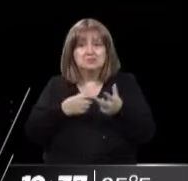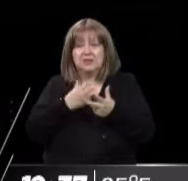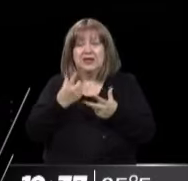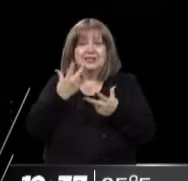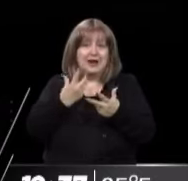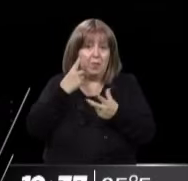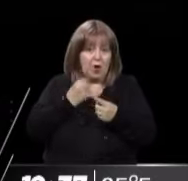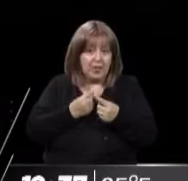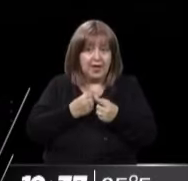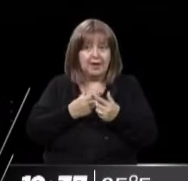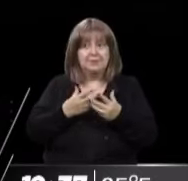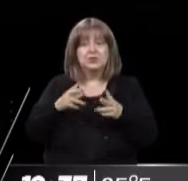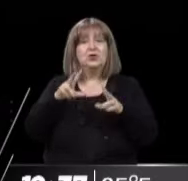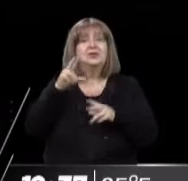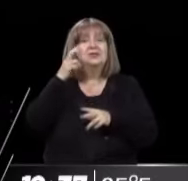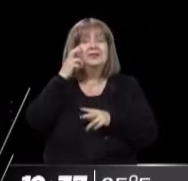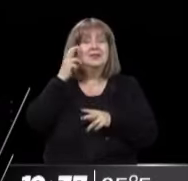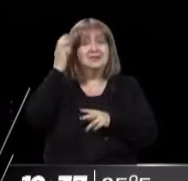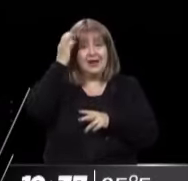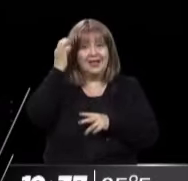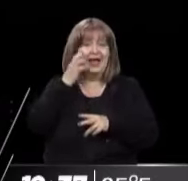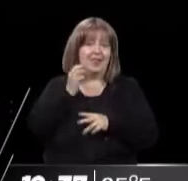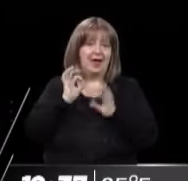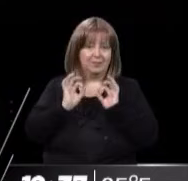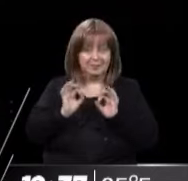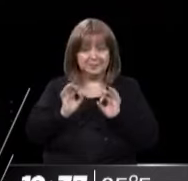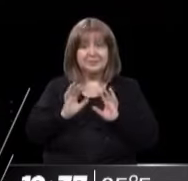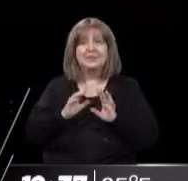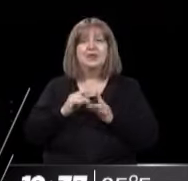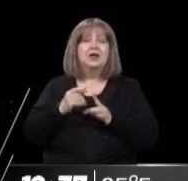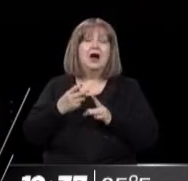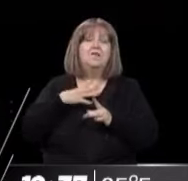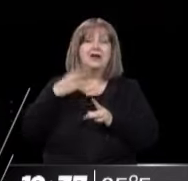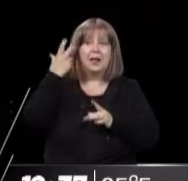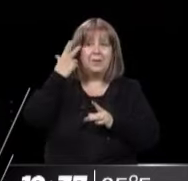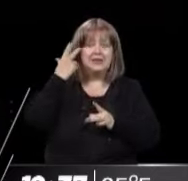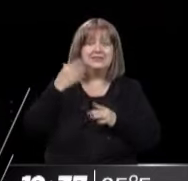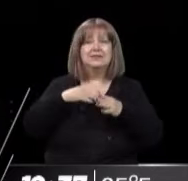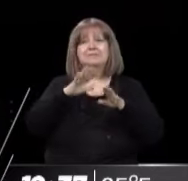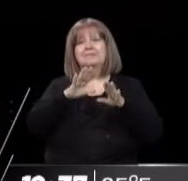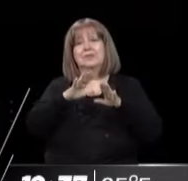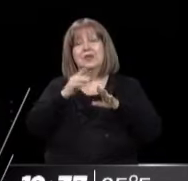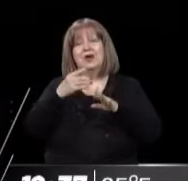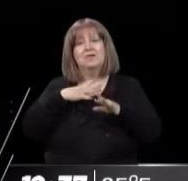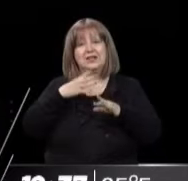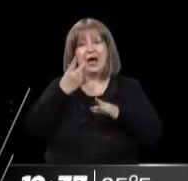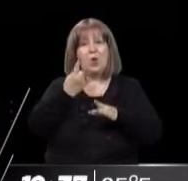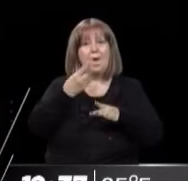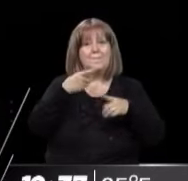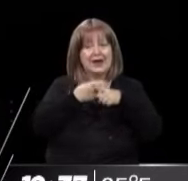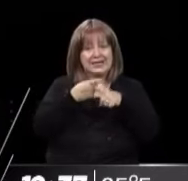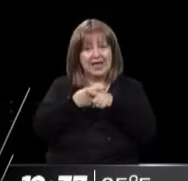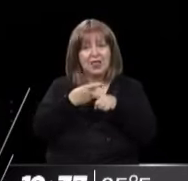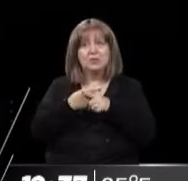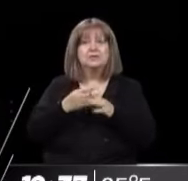tienen ya está todo preparado. A Messi le queda jugar un partido que no sabemos si lo va a jugar todavía. Usted, Julián, que es el experto,